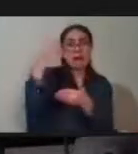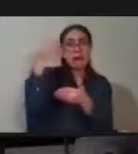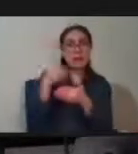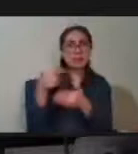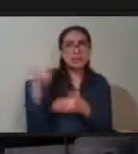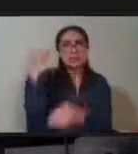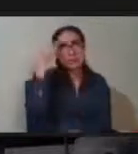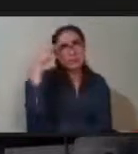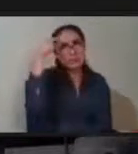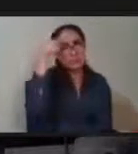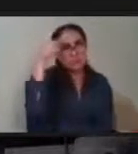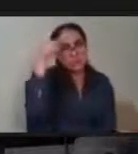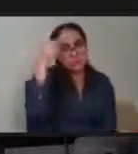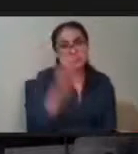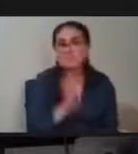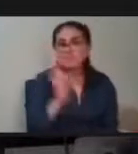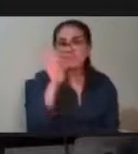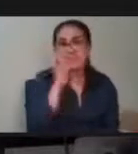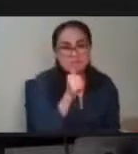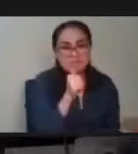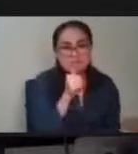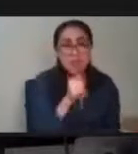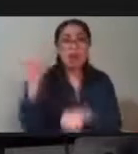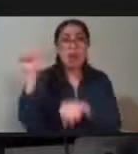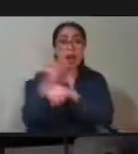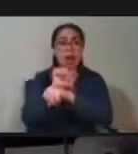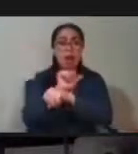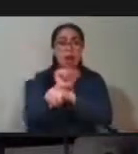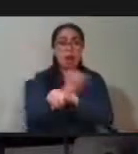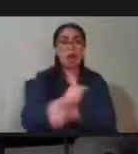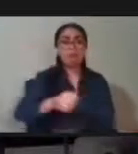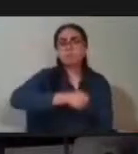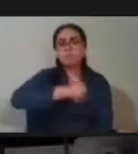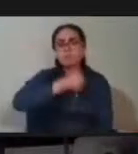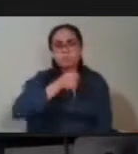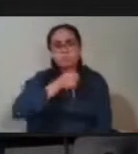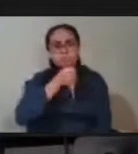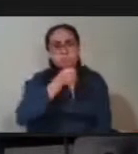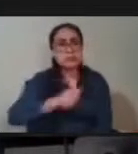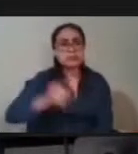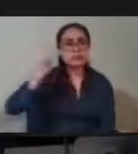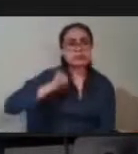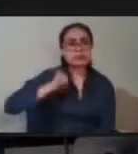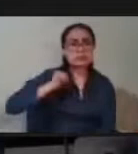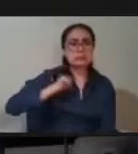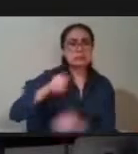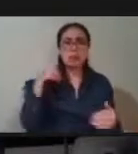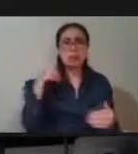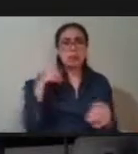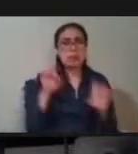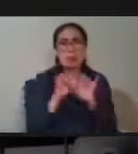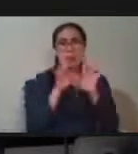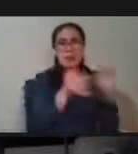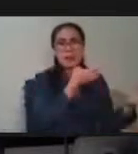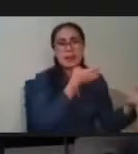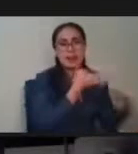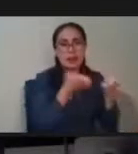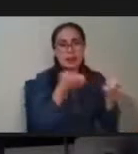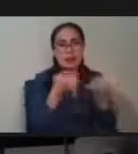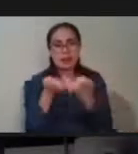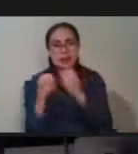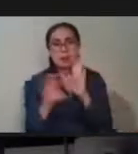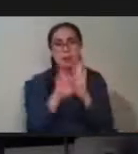no lo permite. Los actores, viejos actores, cuando empiezan a ensayar, siempre me acuerdo, un viejo actor muy